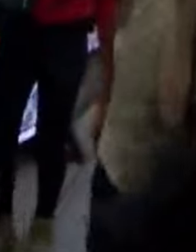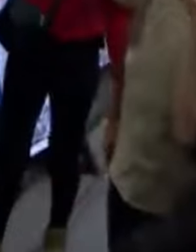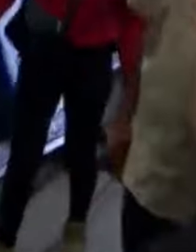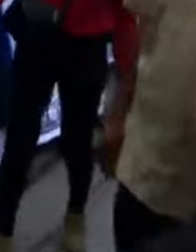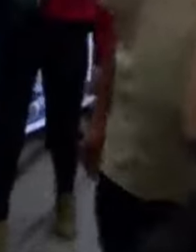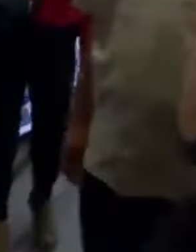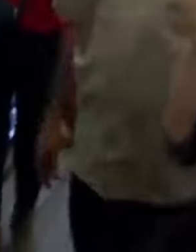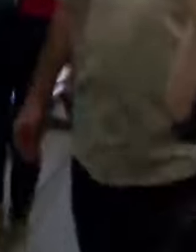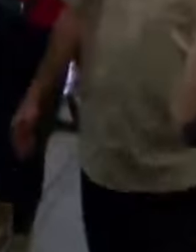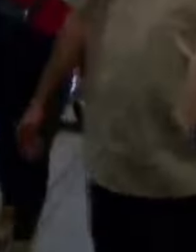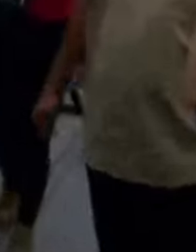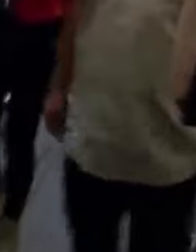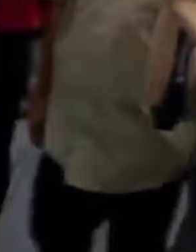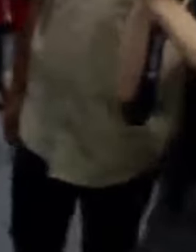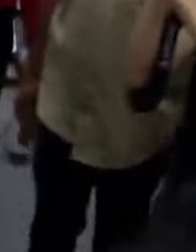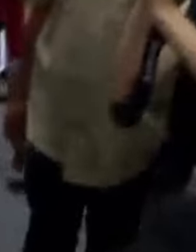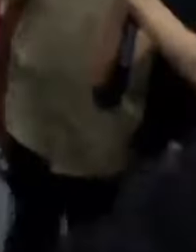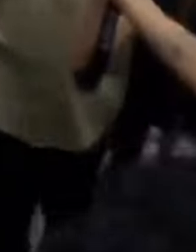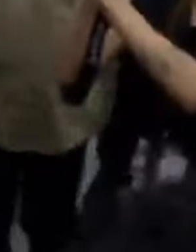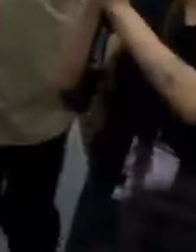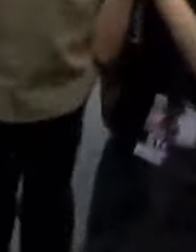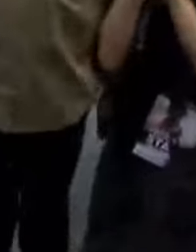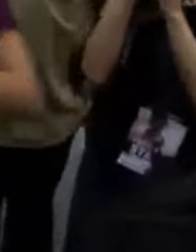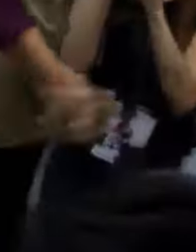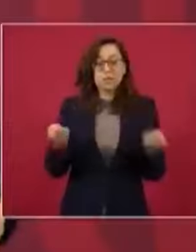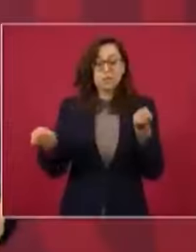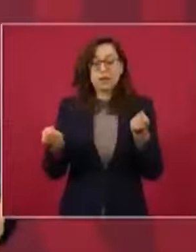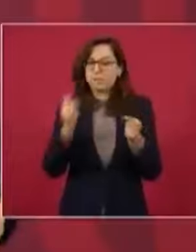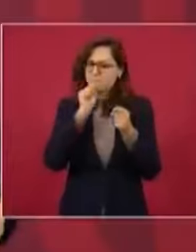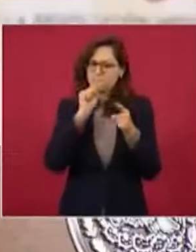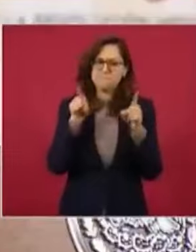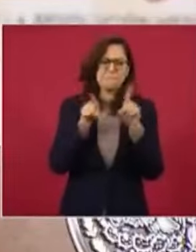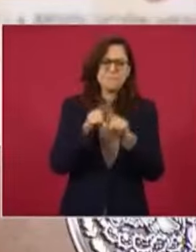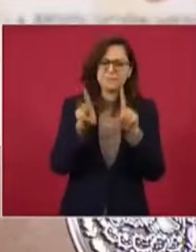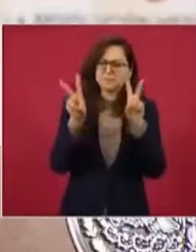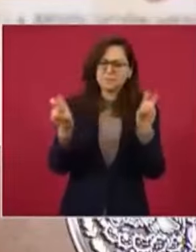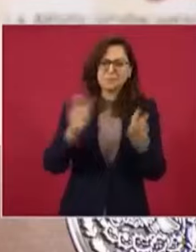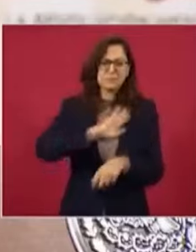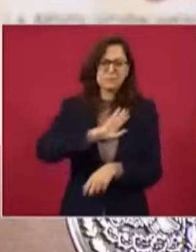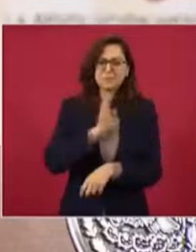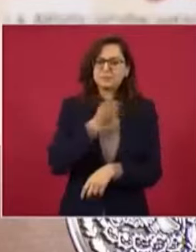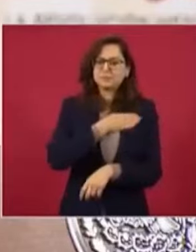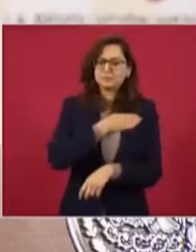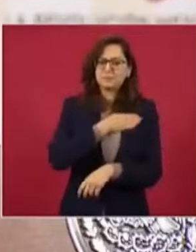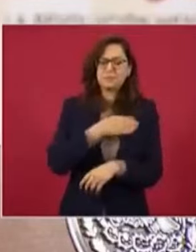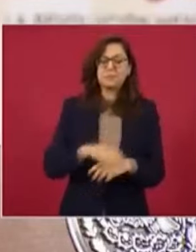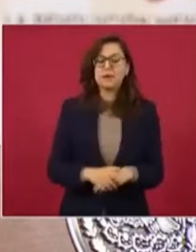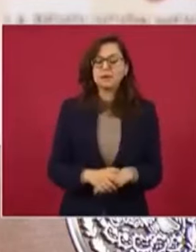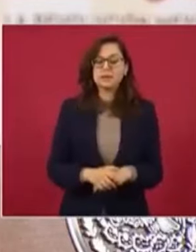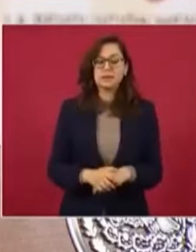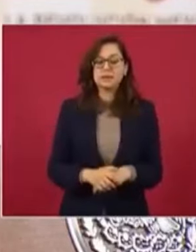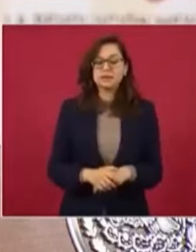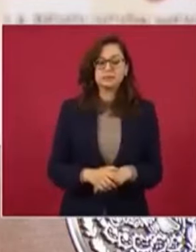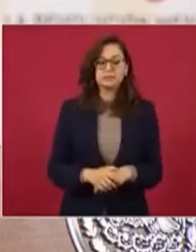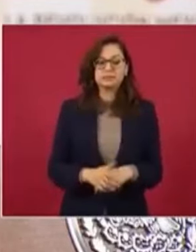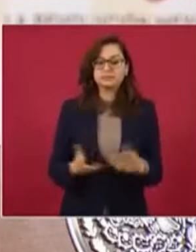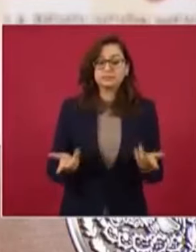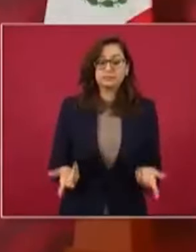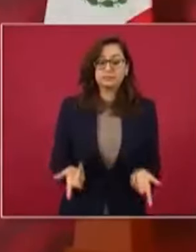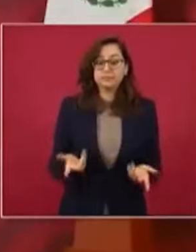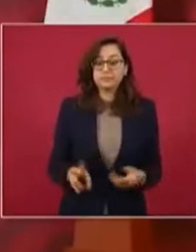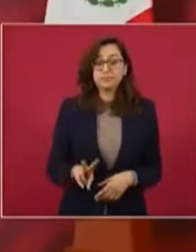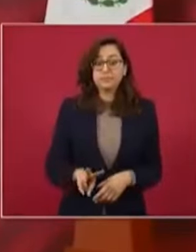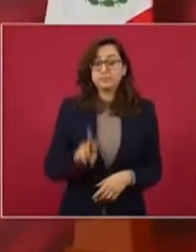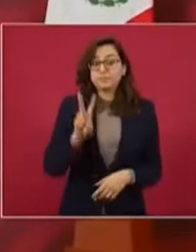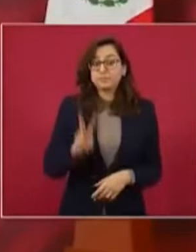cuando estamos viendo que aquí también se vive una situación eh similar con ese maquillaje de los datos Cómo se consigue precisamente luchar